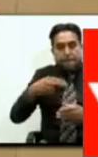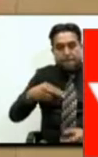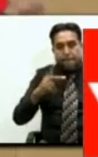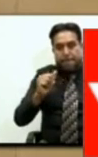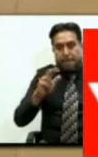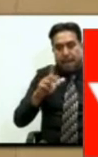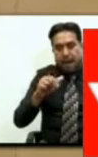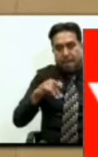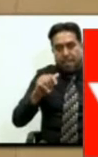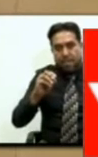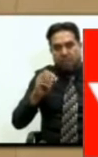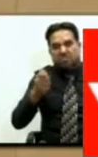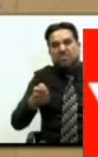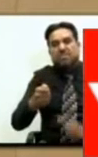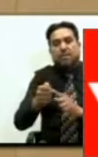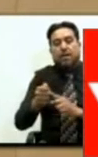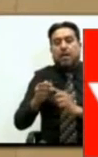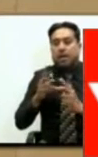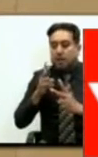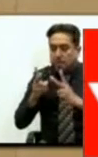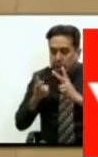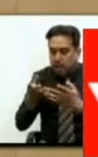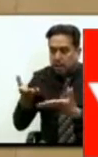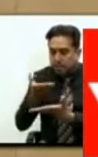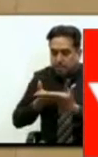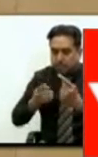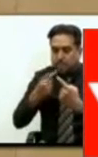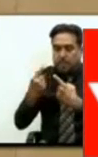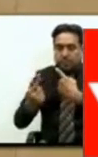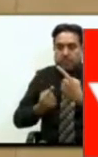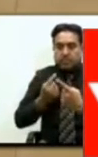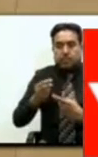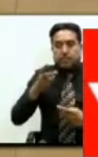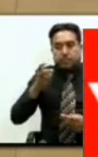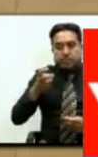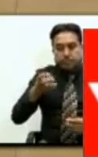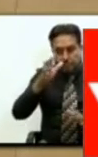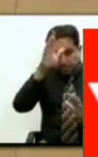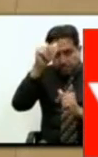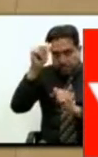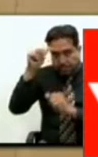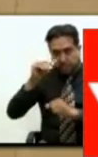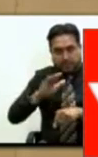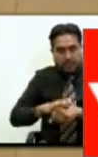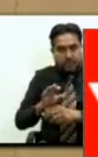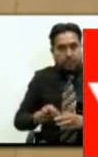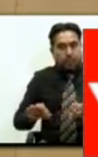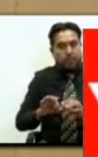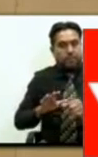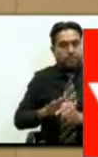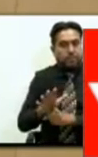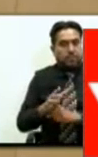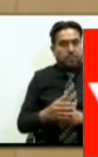eso hablan platican discuten y que hay que tener claro algo muy importante también